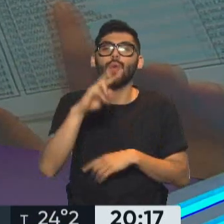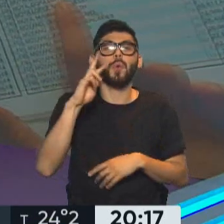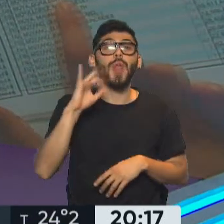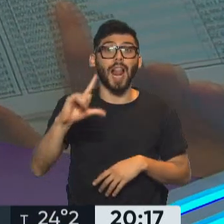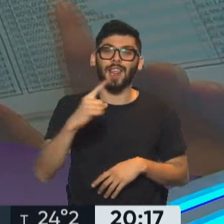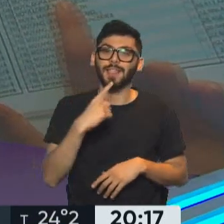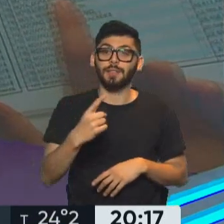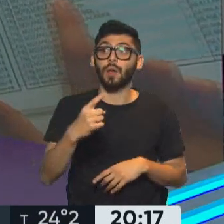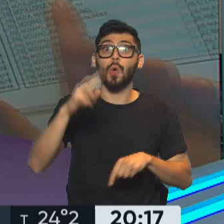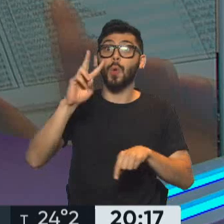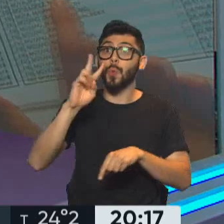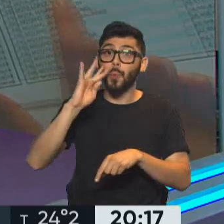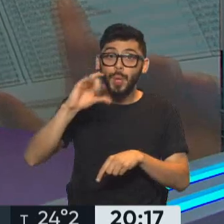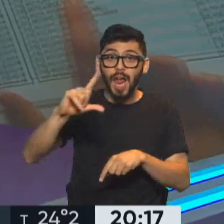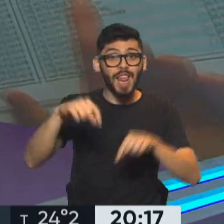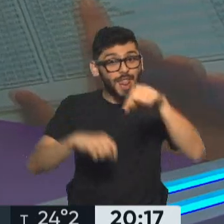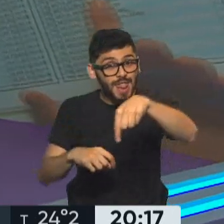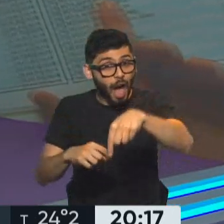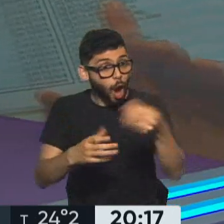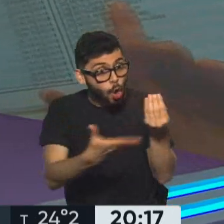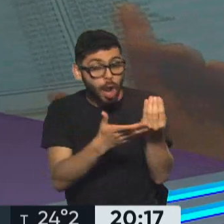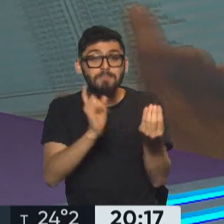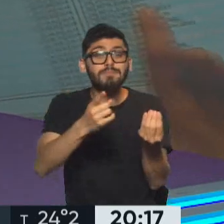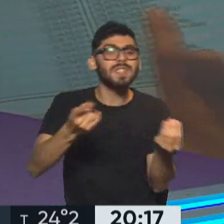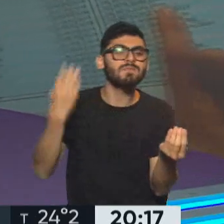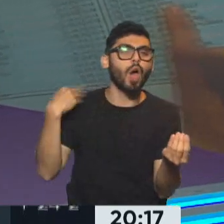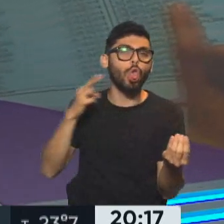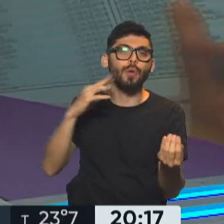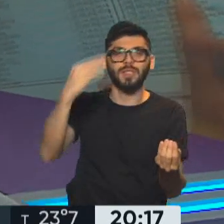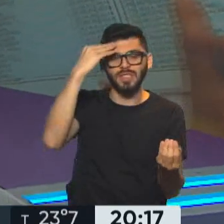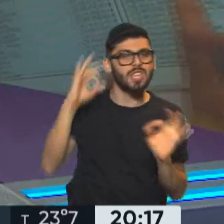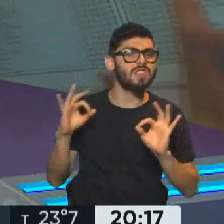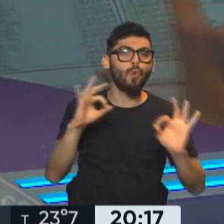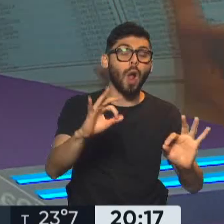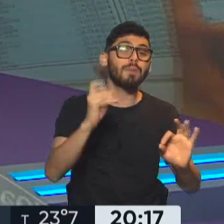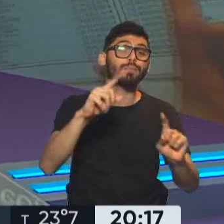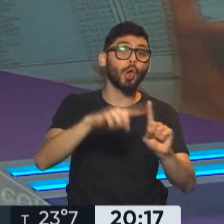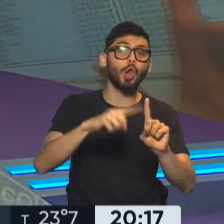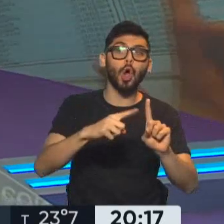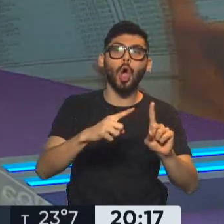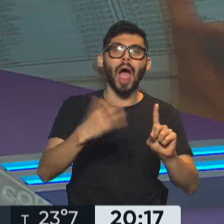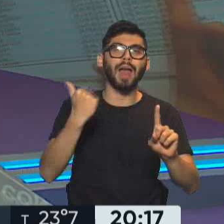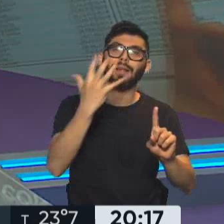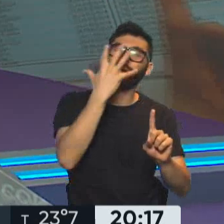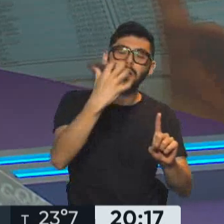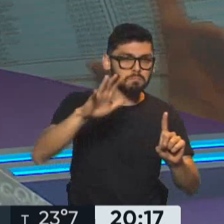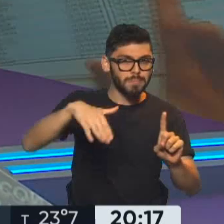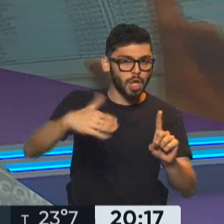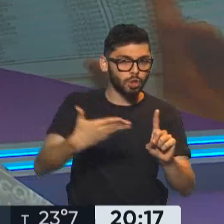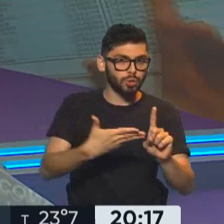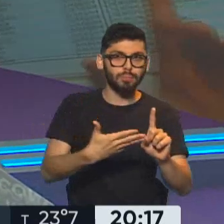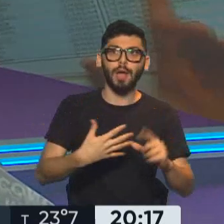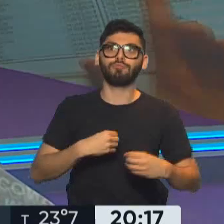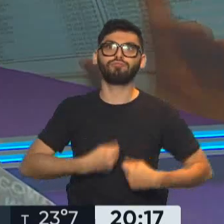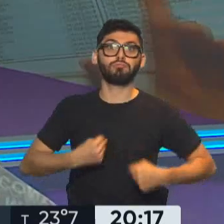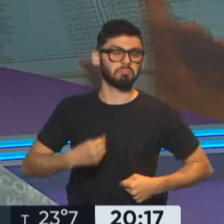la Vidal de ahora es igual a la de 2015, pero con menos gracia y convicción.